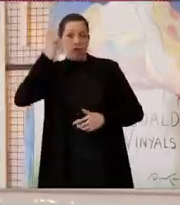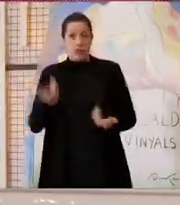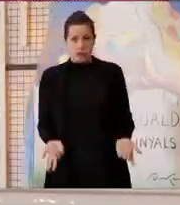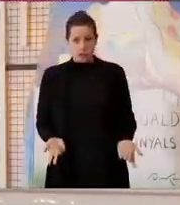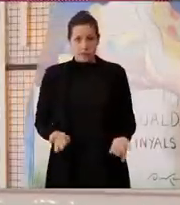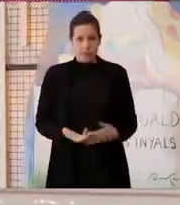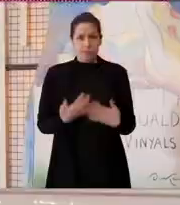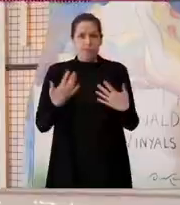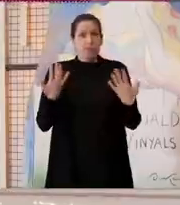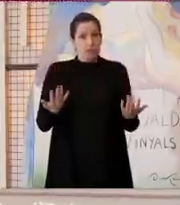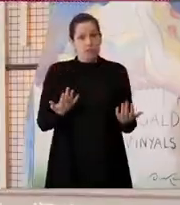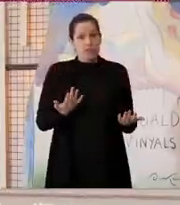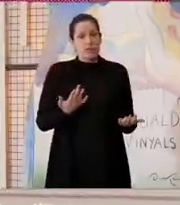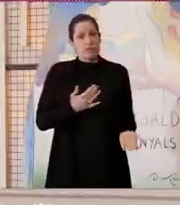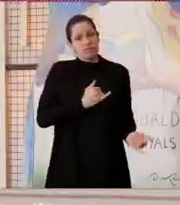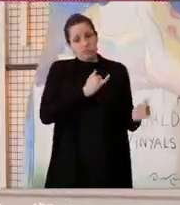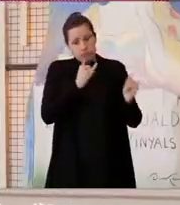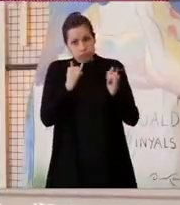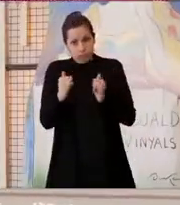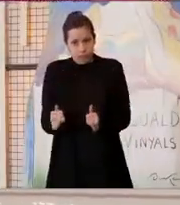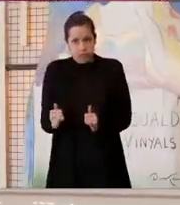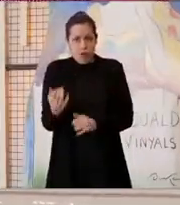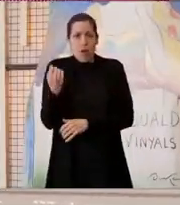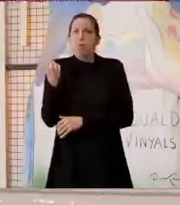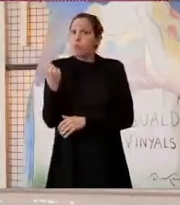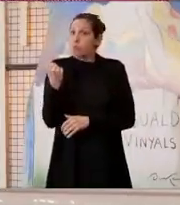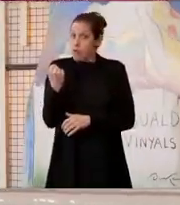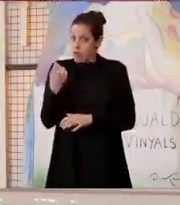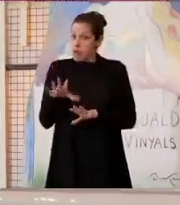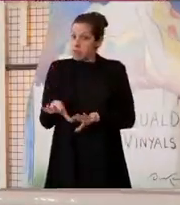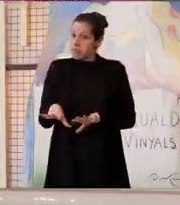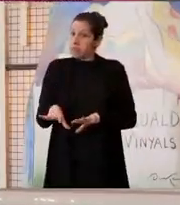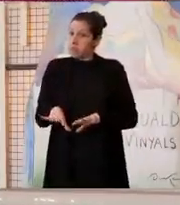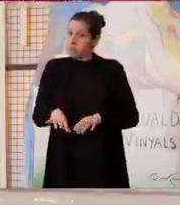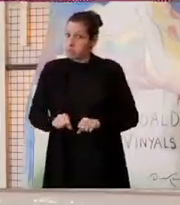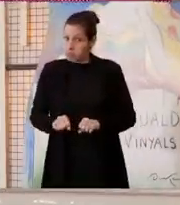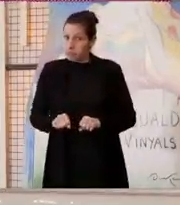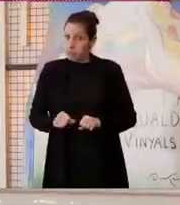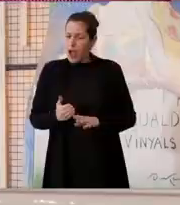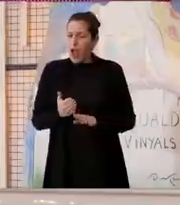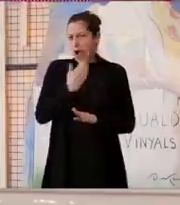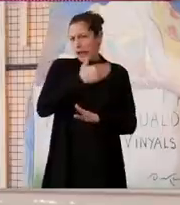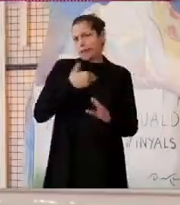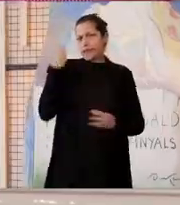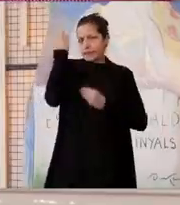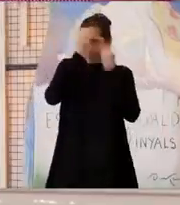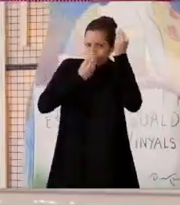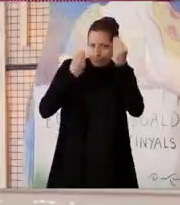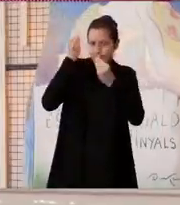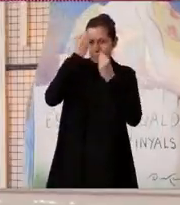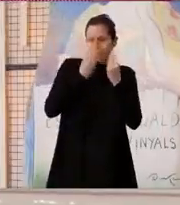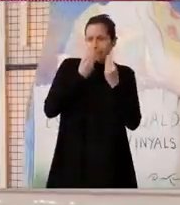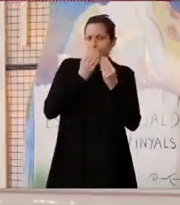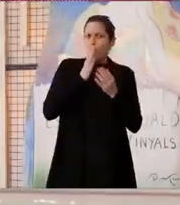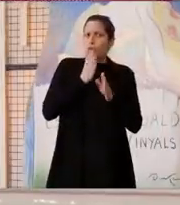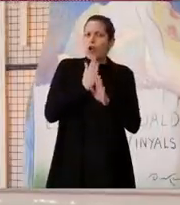posiciones de poder habiendo hecho la reflexión porque todas hemos tenido que hacer un